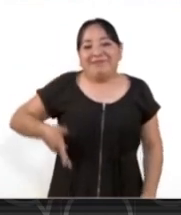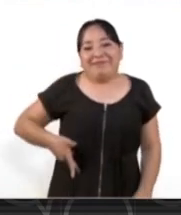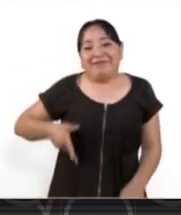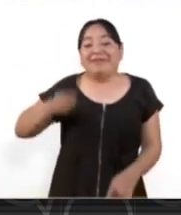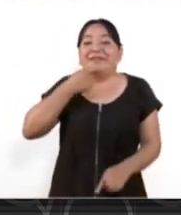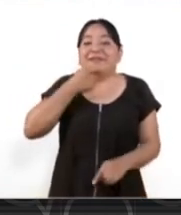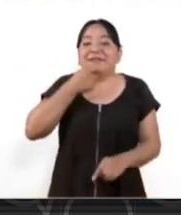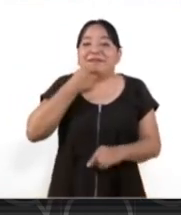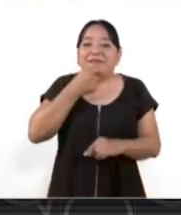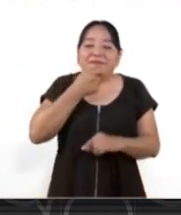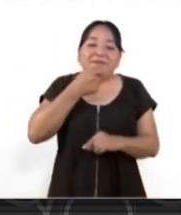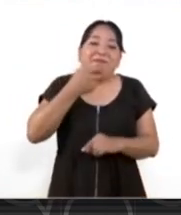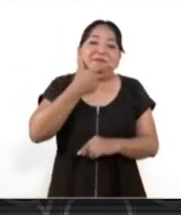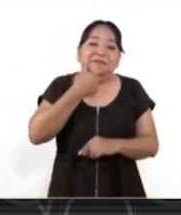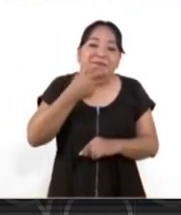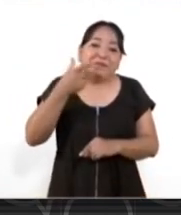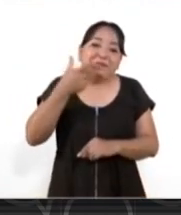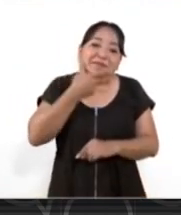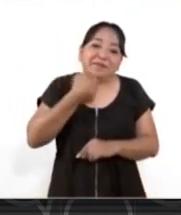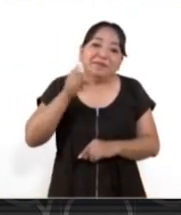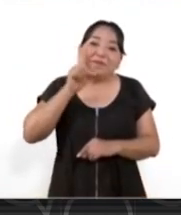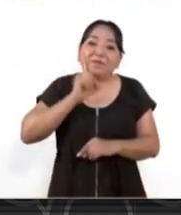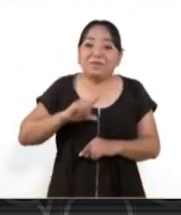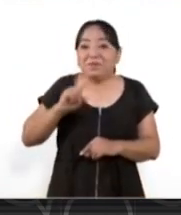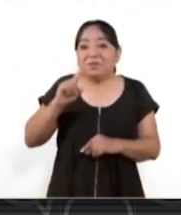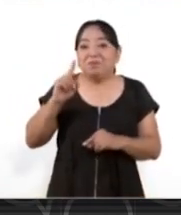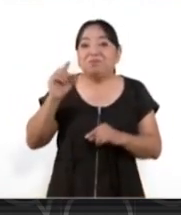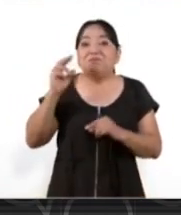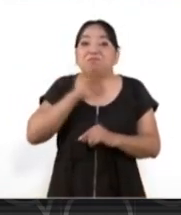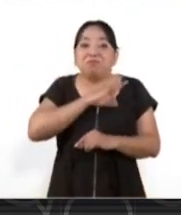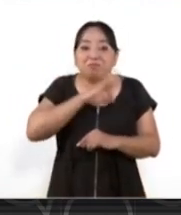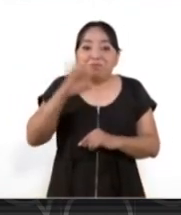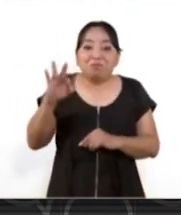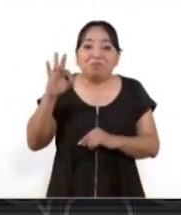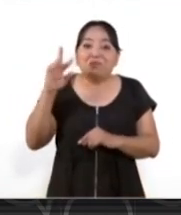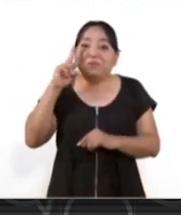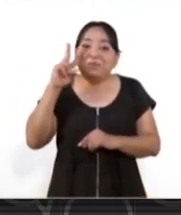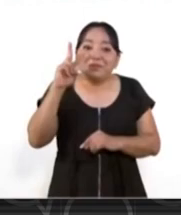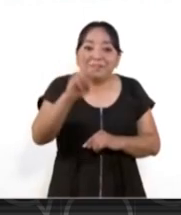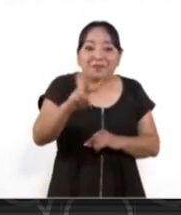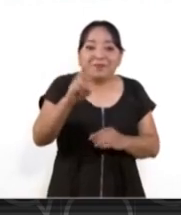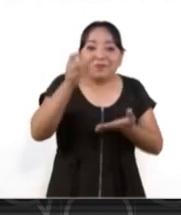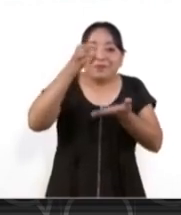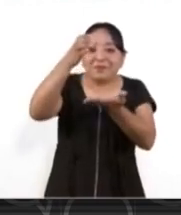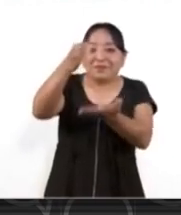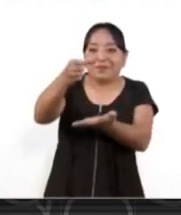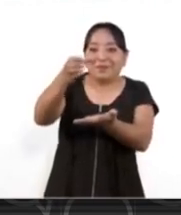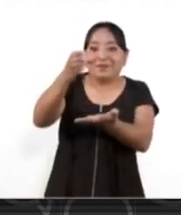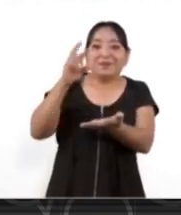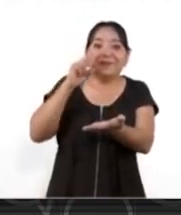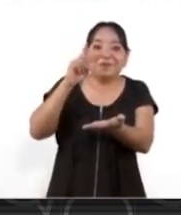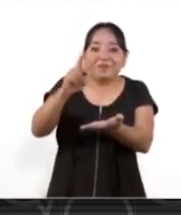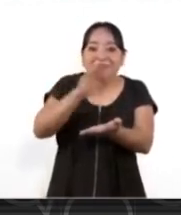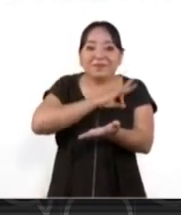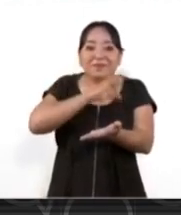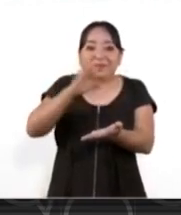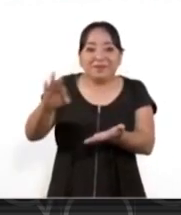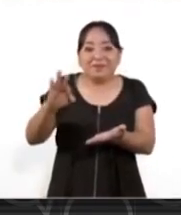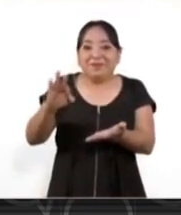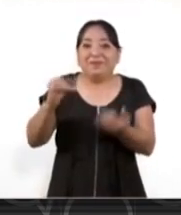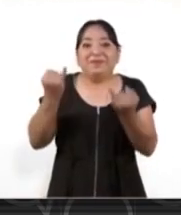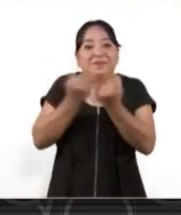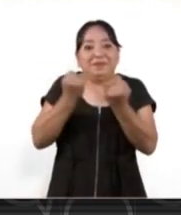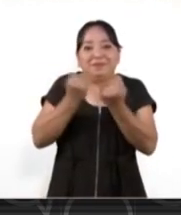los niños, niñas de toda la ciudad y particularmente de Iztapalapa van a poder ver la Copa Mundial y van a poder